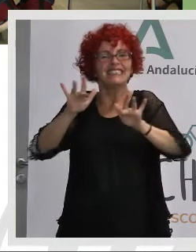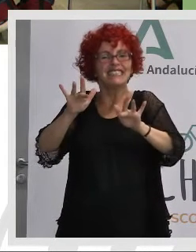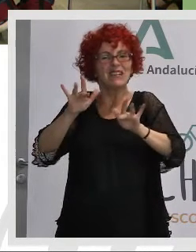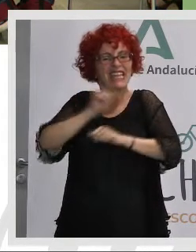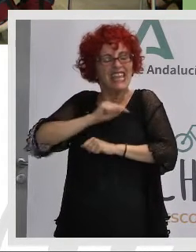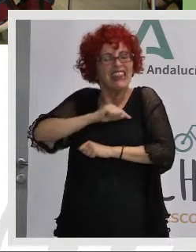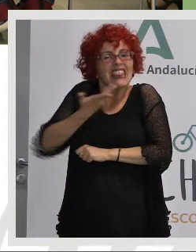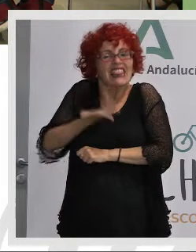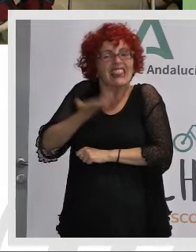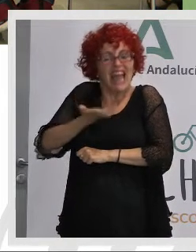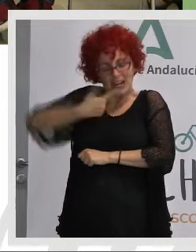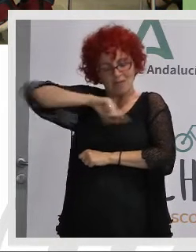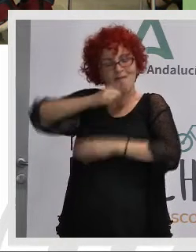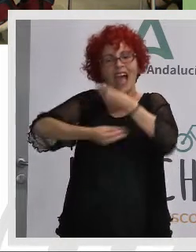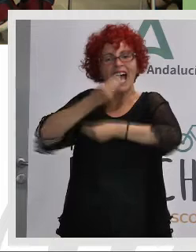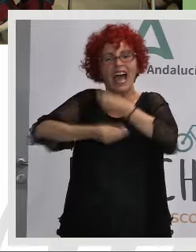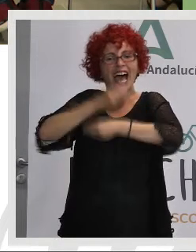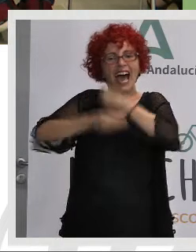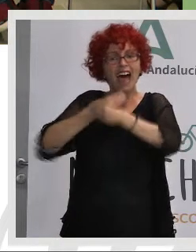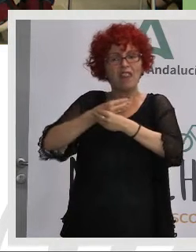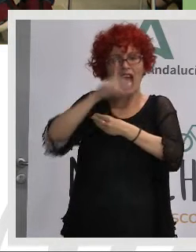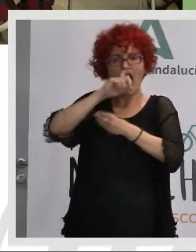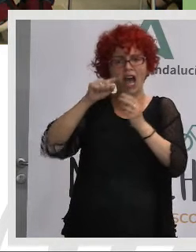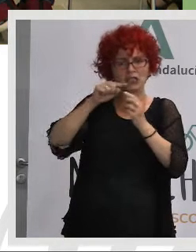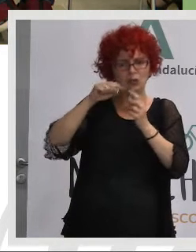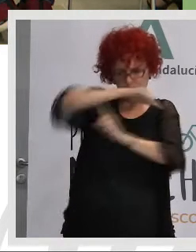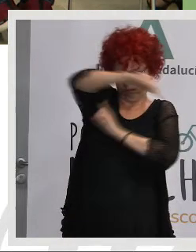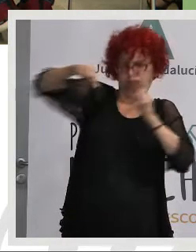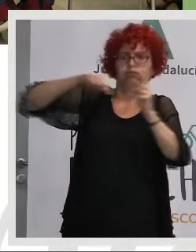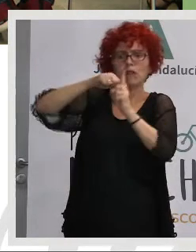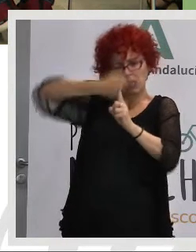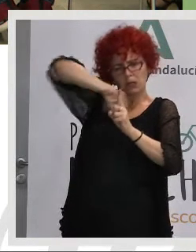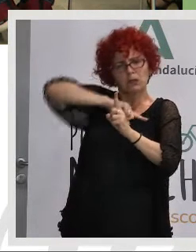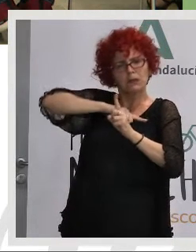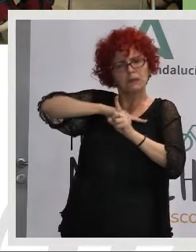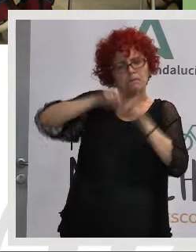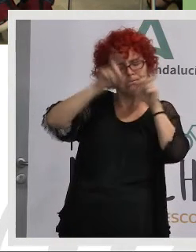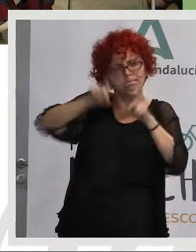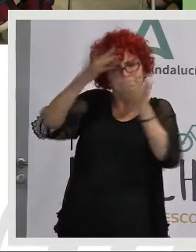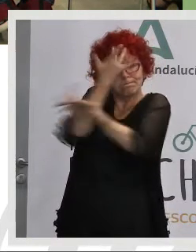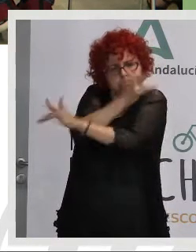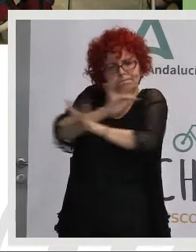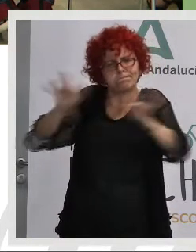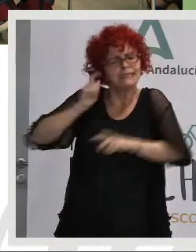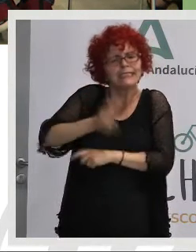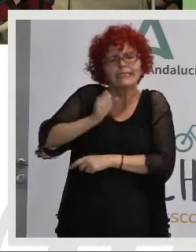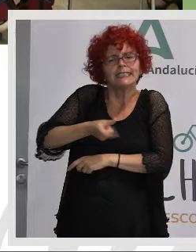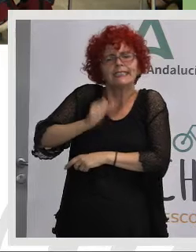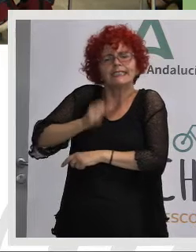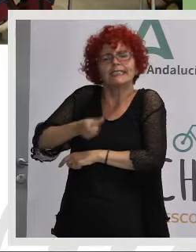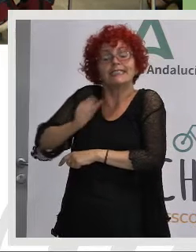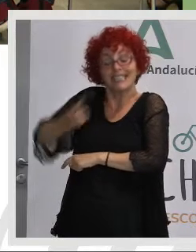lo realizamos durante todo el año, debe ser así, y que en esta semana, que es la Semana de Movilidad, pues